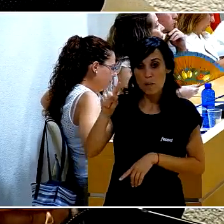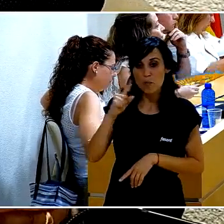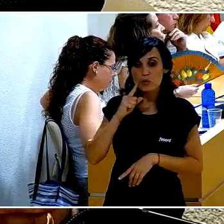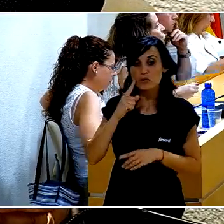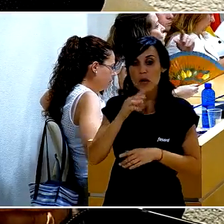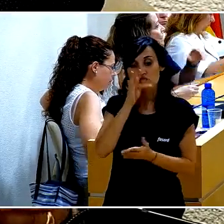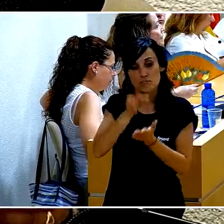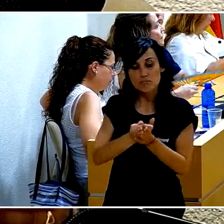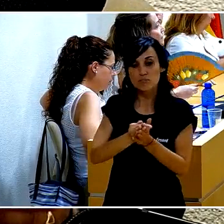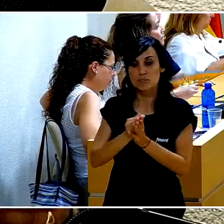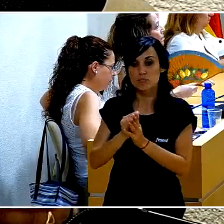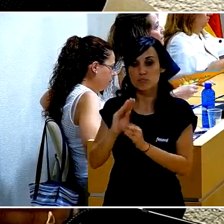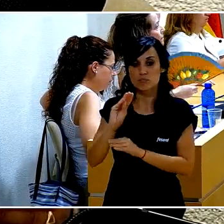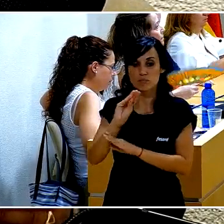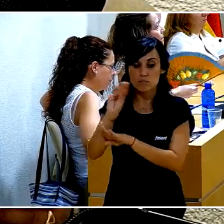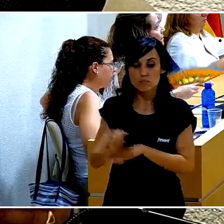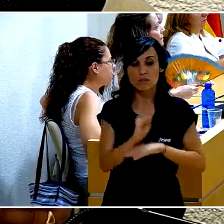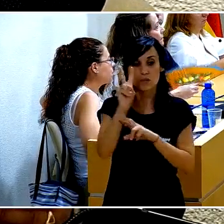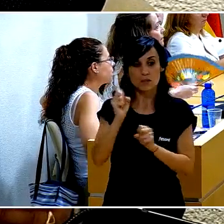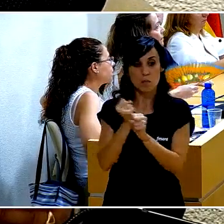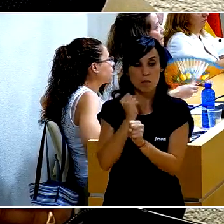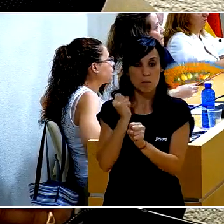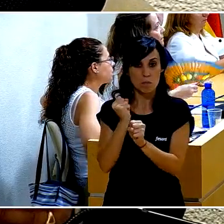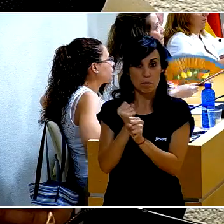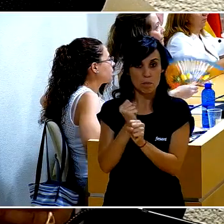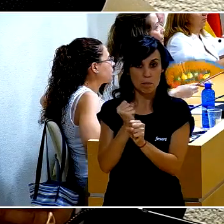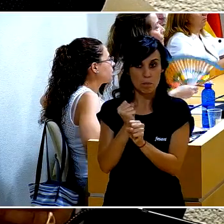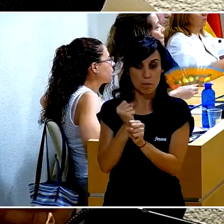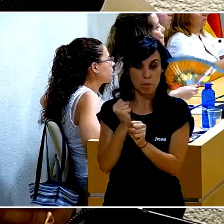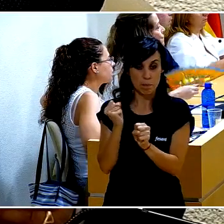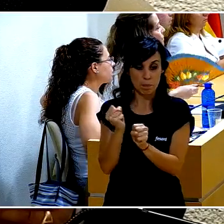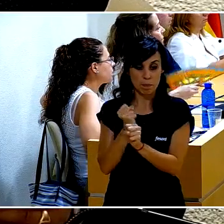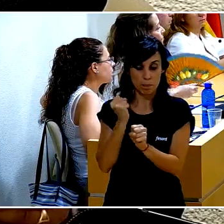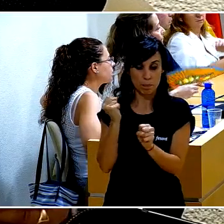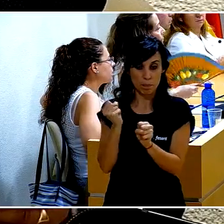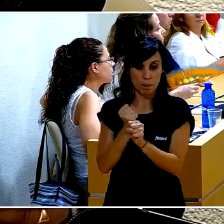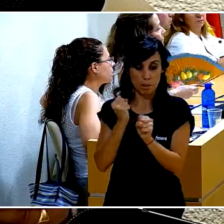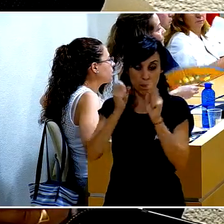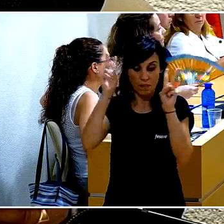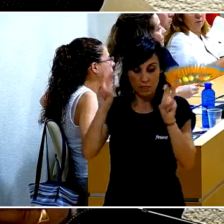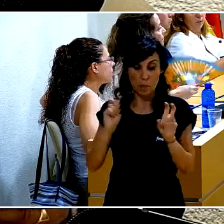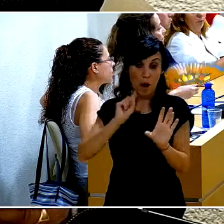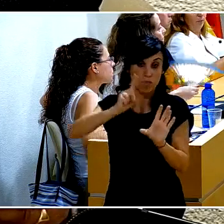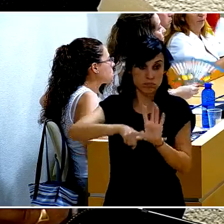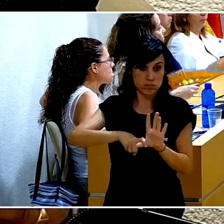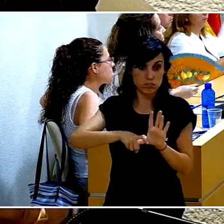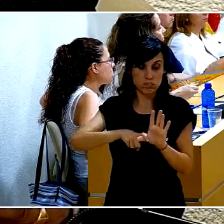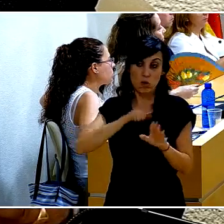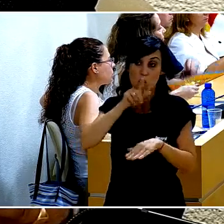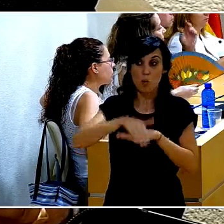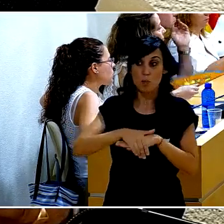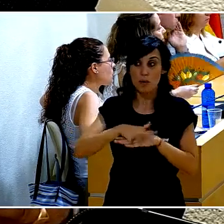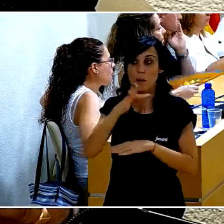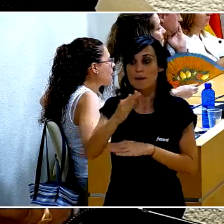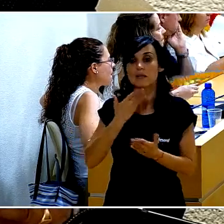velar por el desempeño de todo lo que comporta esta adscripción y a promocionar